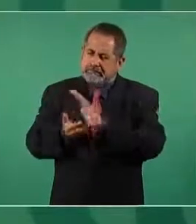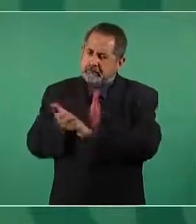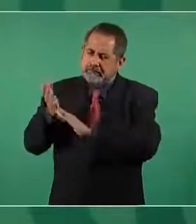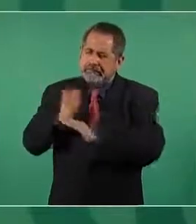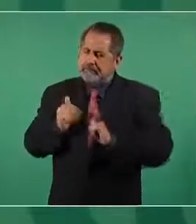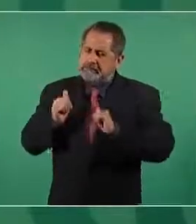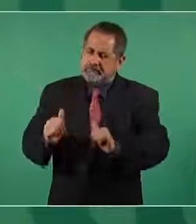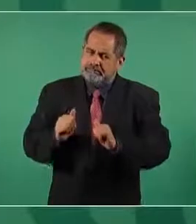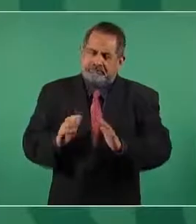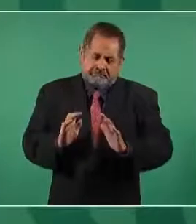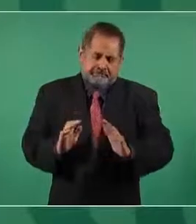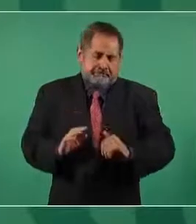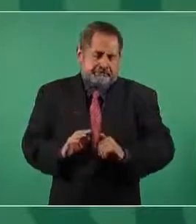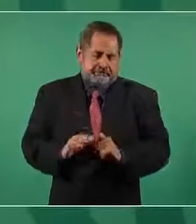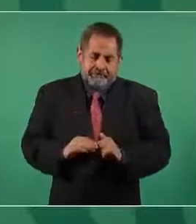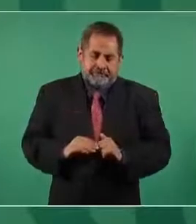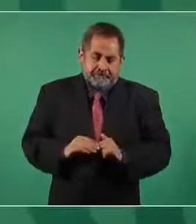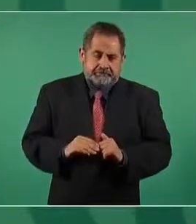habido